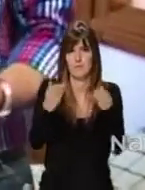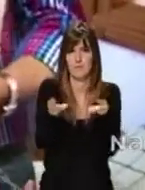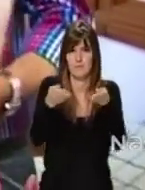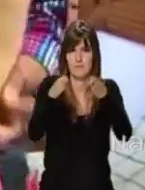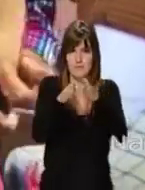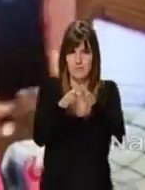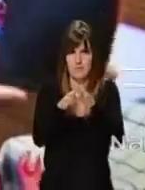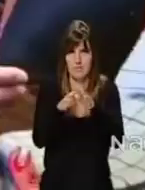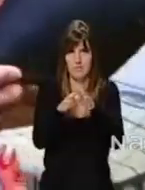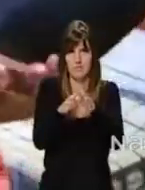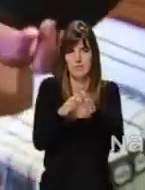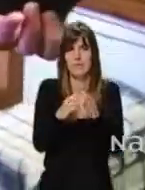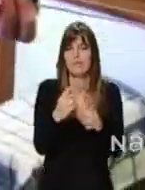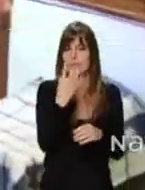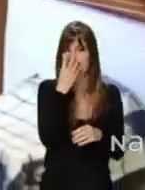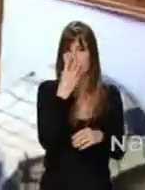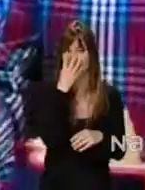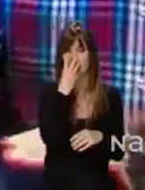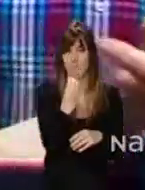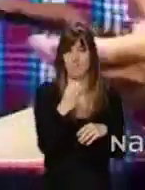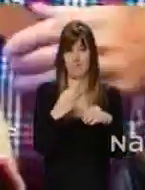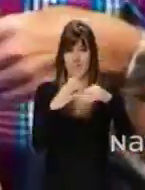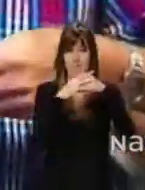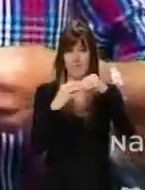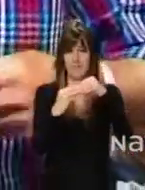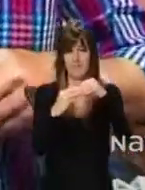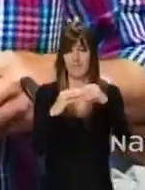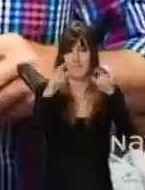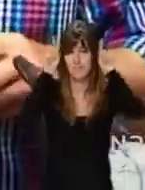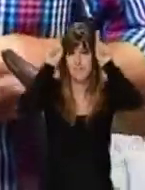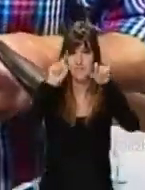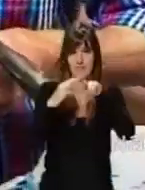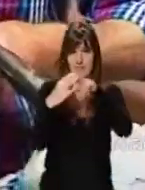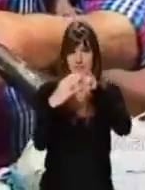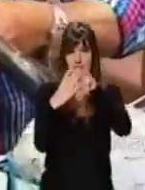Así, y esto es lo que es el morro, ¿ves? Doblarlo así,